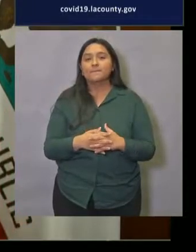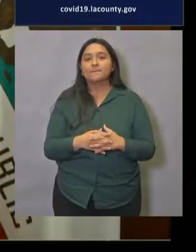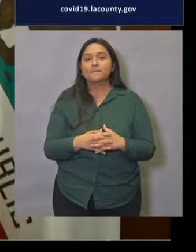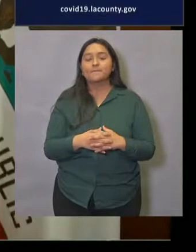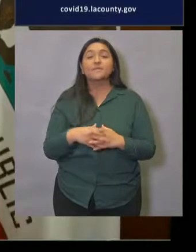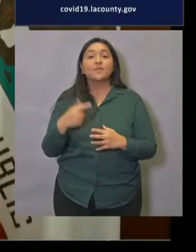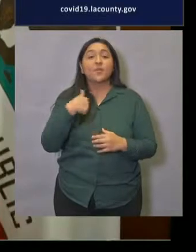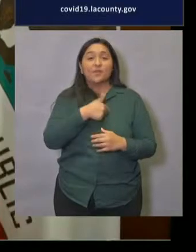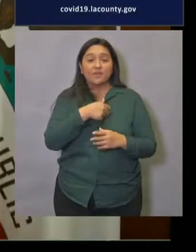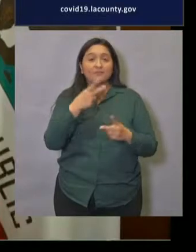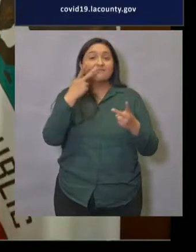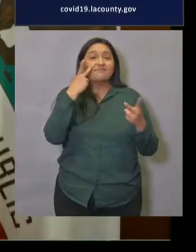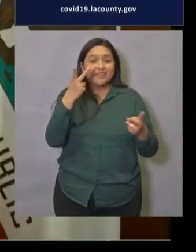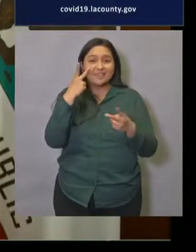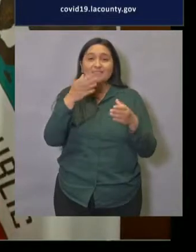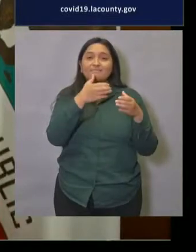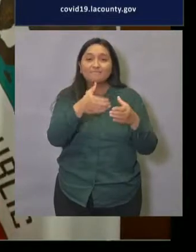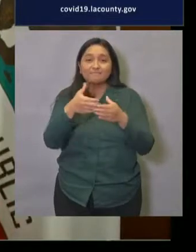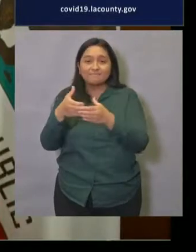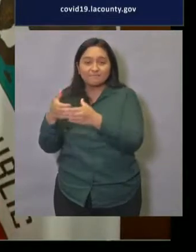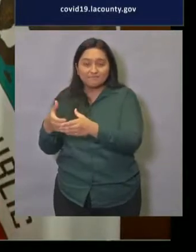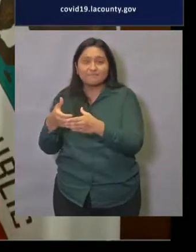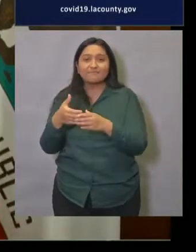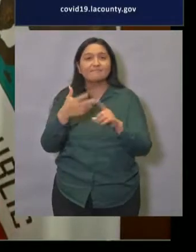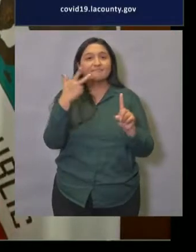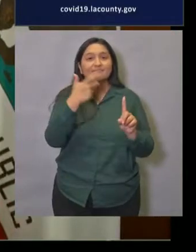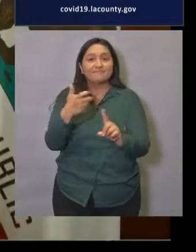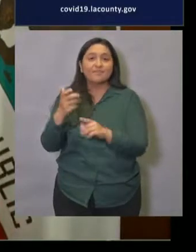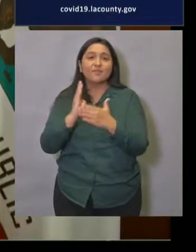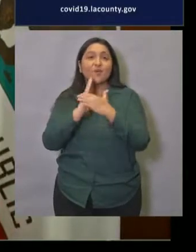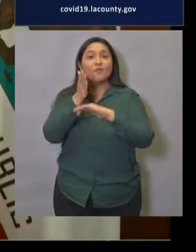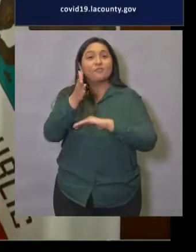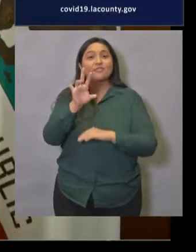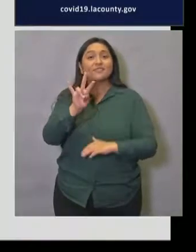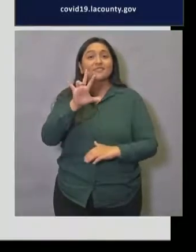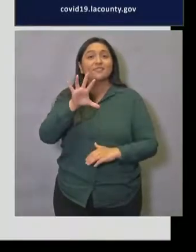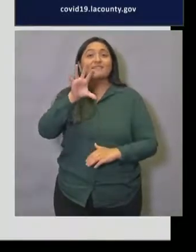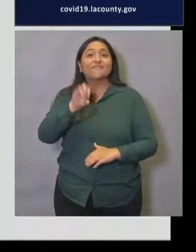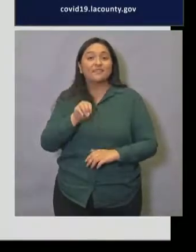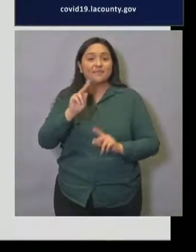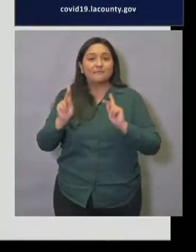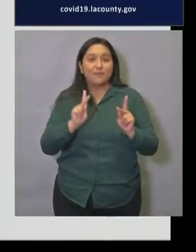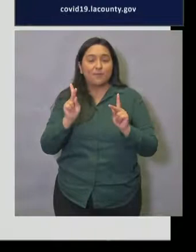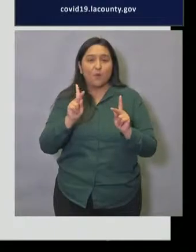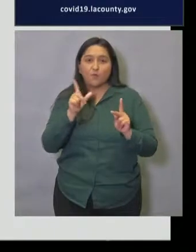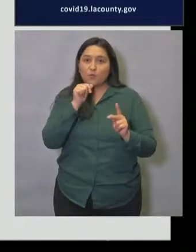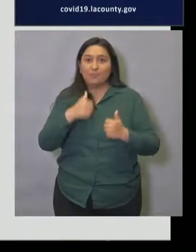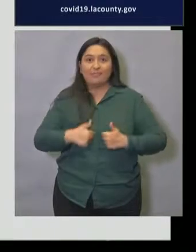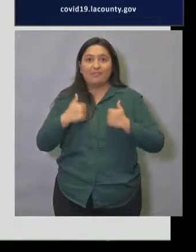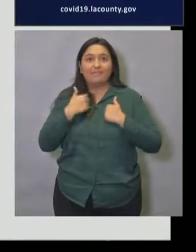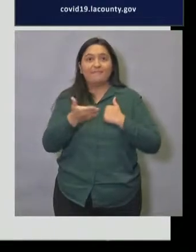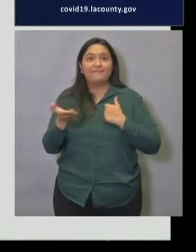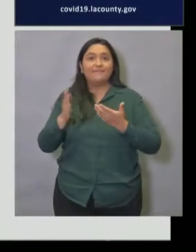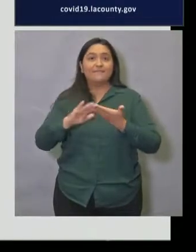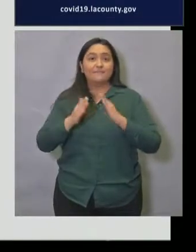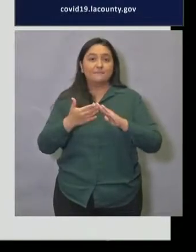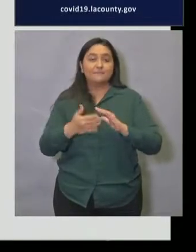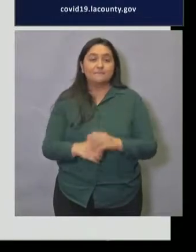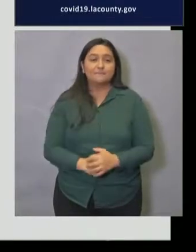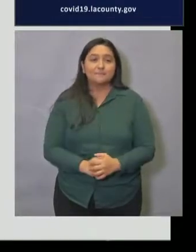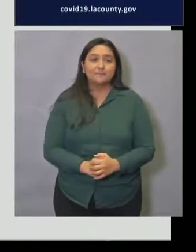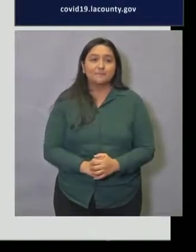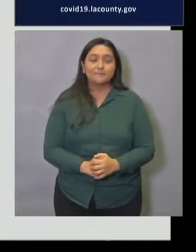750 vacunas a miembros elegibles de la comunidad. Perdóname.